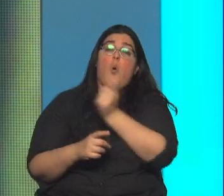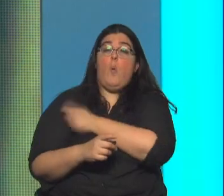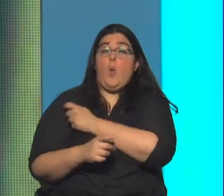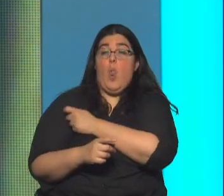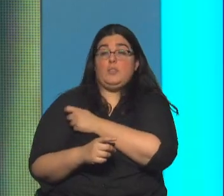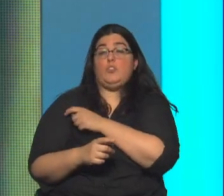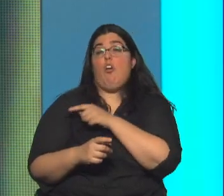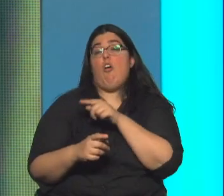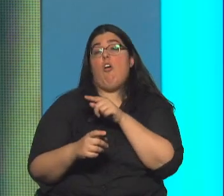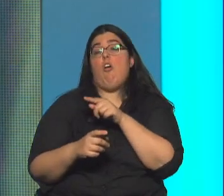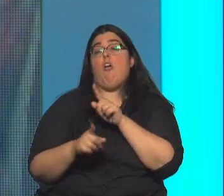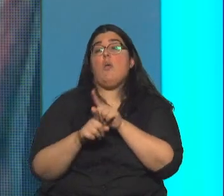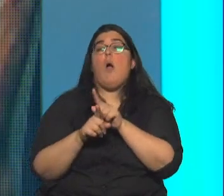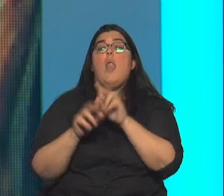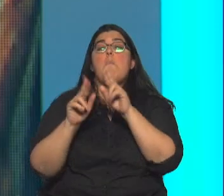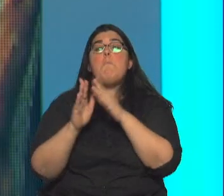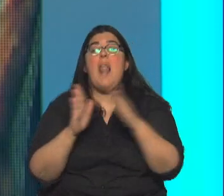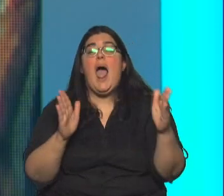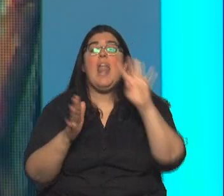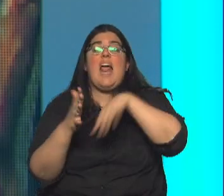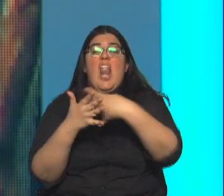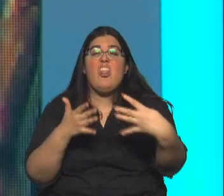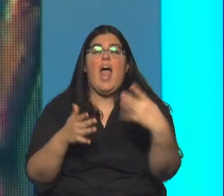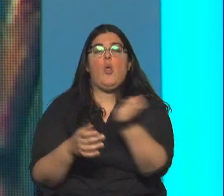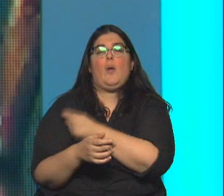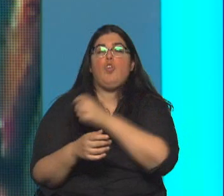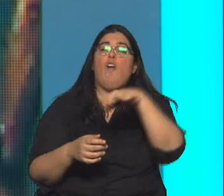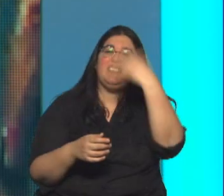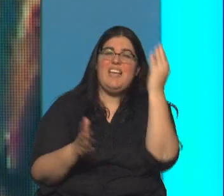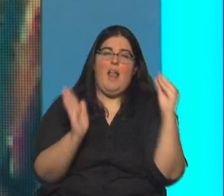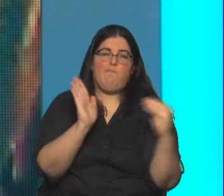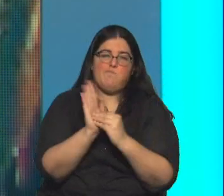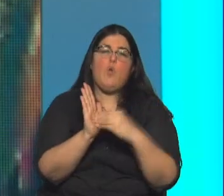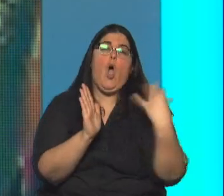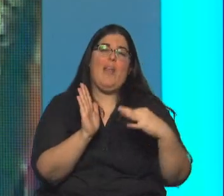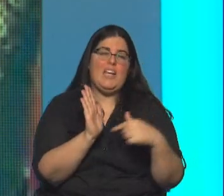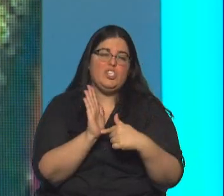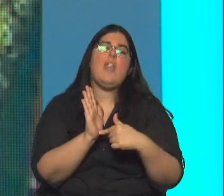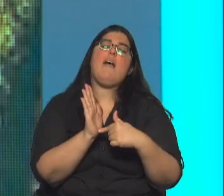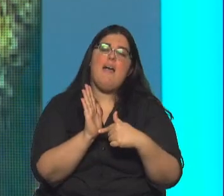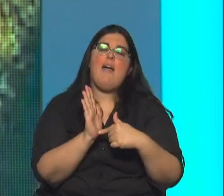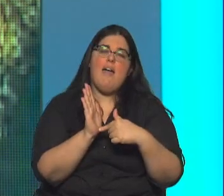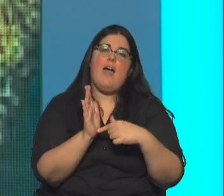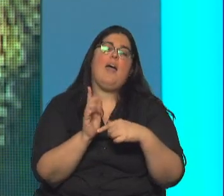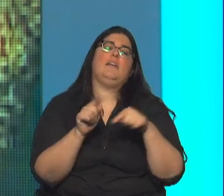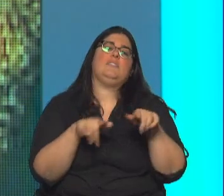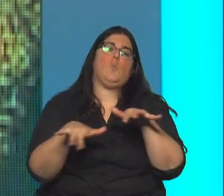dentro de los programas, de los calendarios de vacunación oficiales, como obligatoria, ya la cuestión me parece que